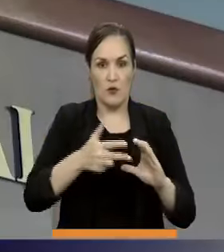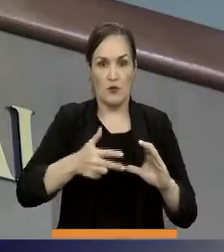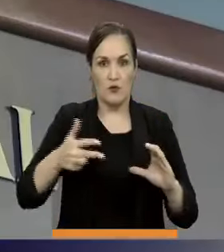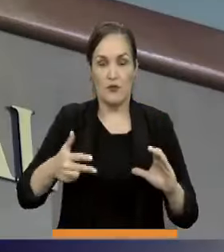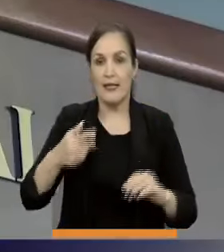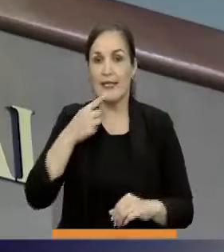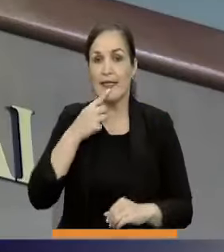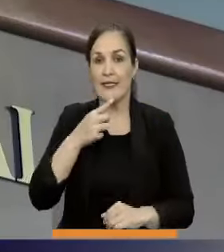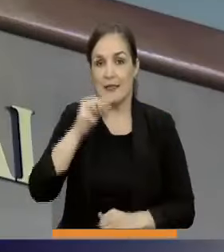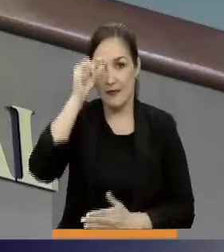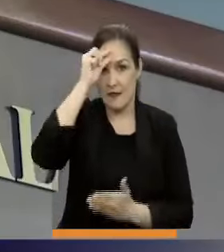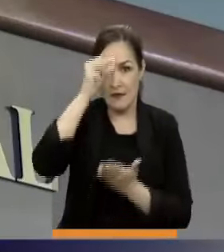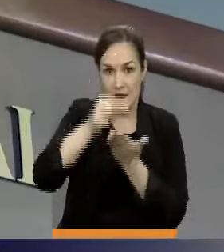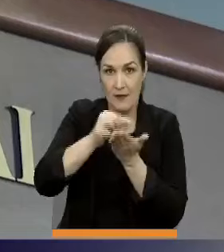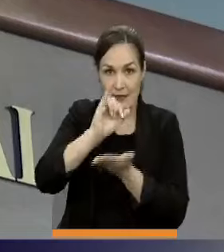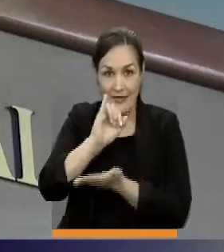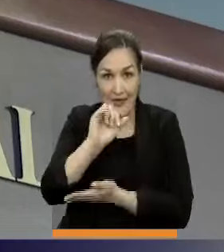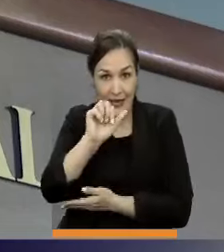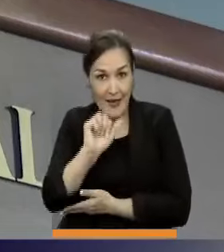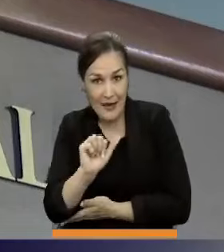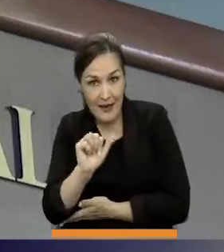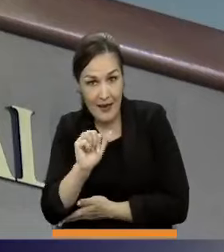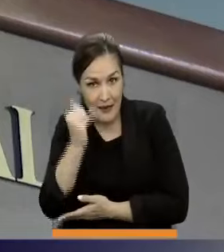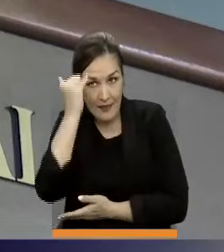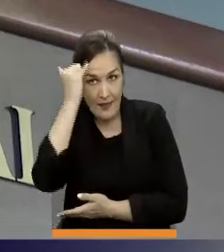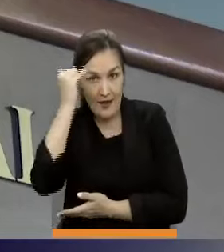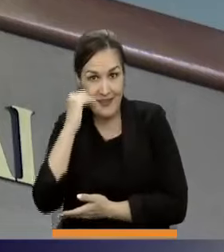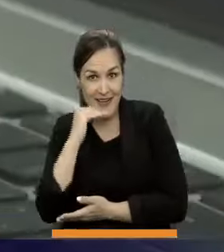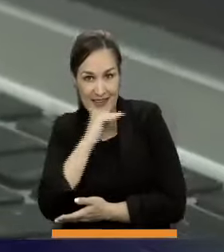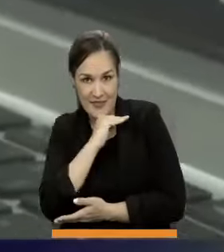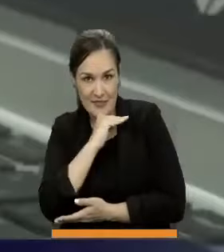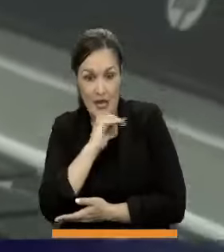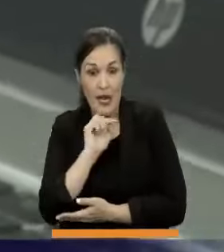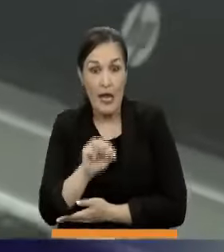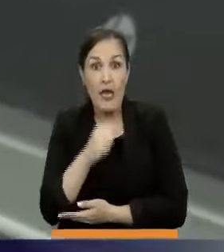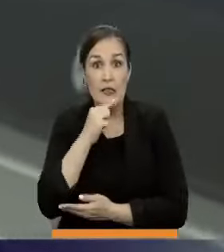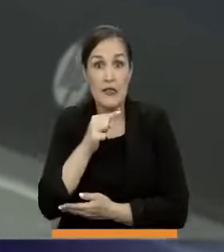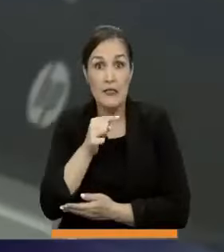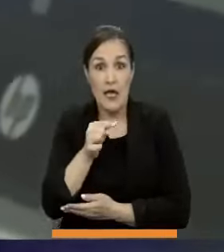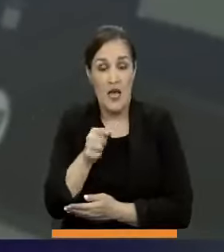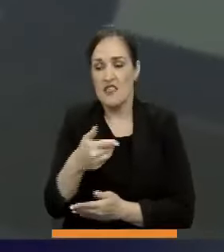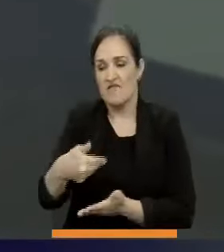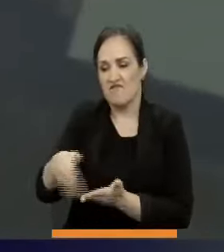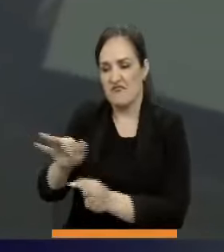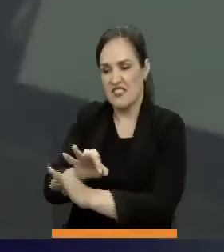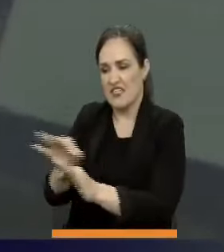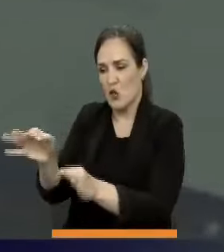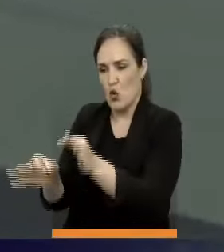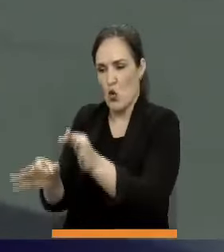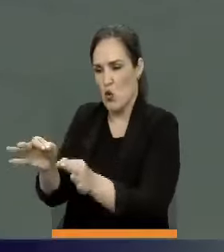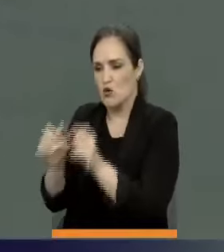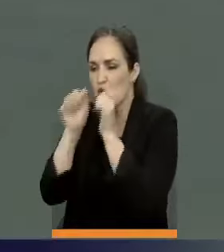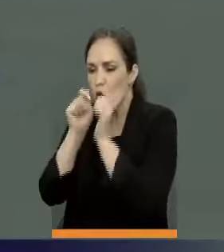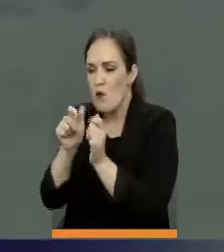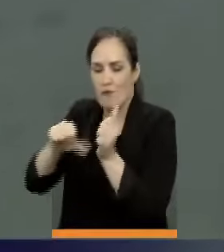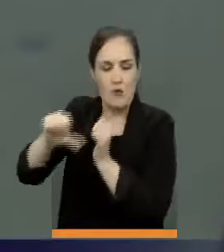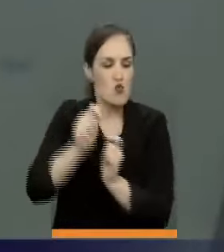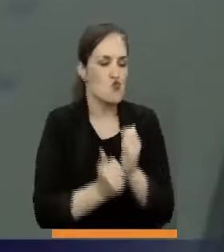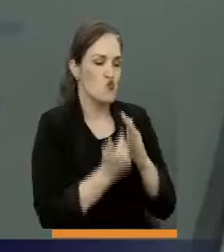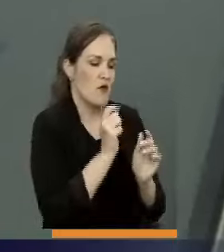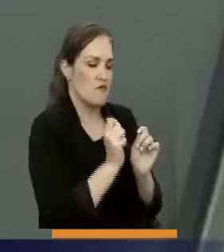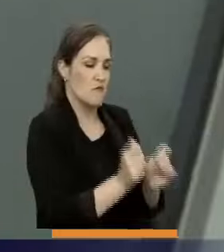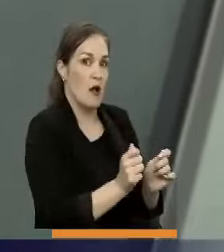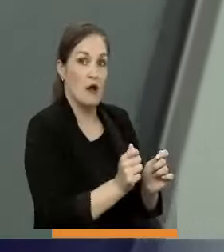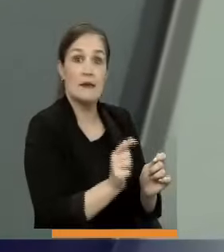la llamada inteligencia artificial en cuanto a que esta herramienta no reemplaza el criterio de un juez natural, pero que sí es admisible